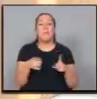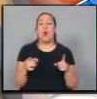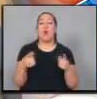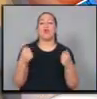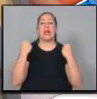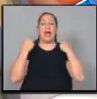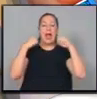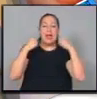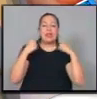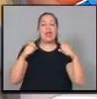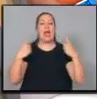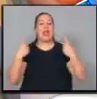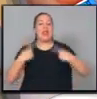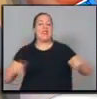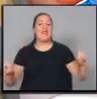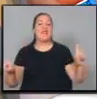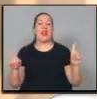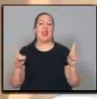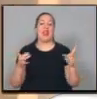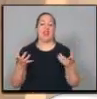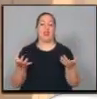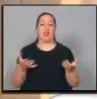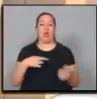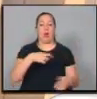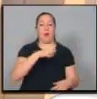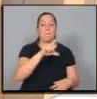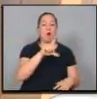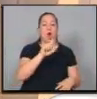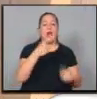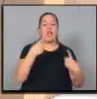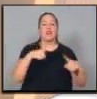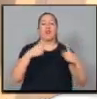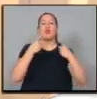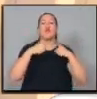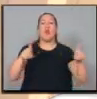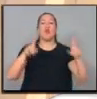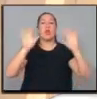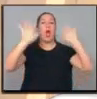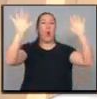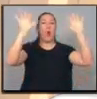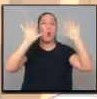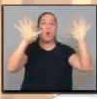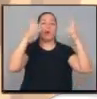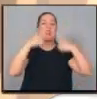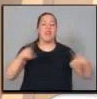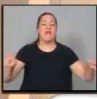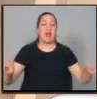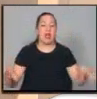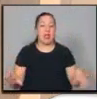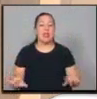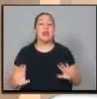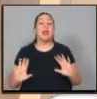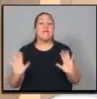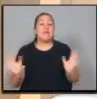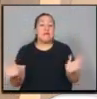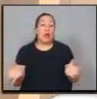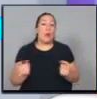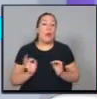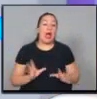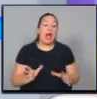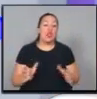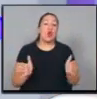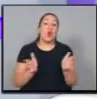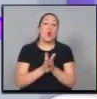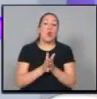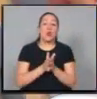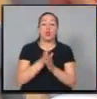electrónica, DJ, fiesta de otro tipo, y el polaco viene del mundo de la música tropical y demás. Igual nada. A veces unas vacaciones, una obra de teatro,